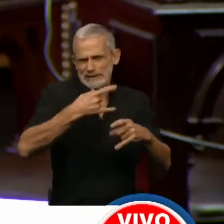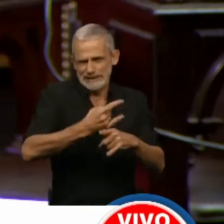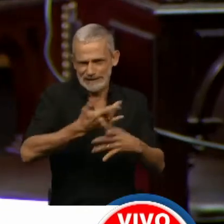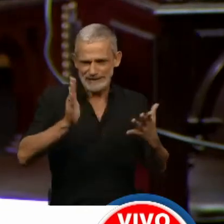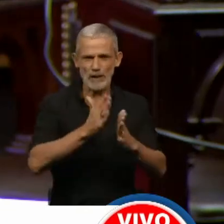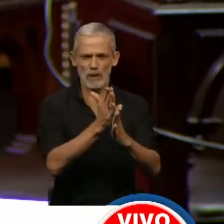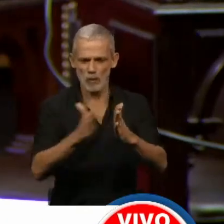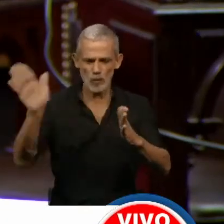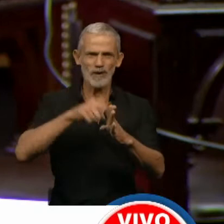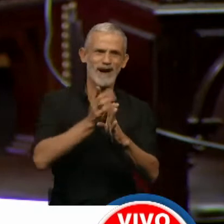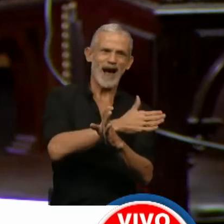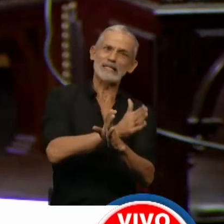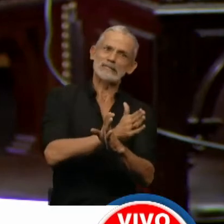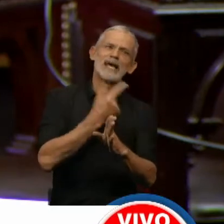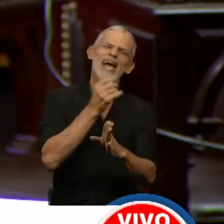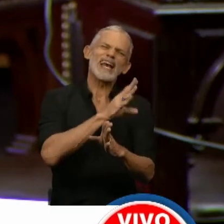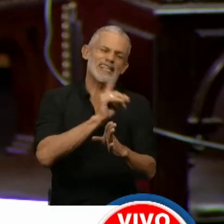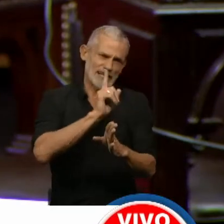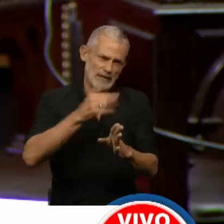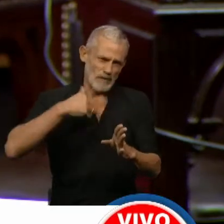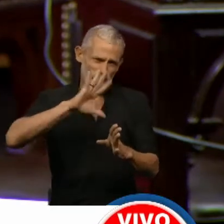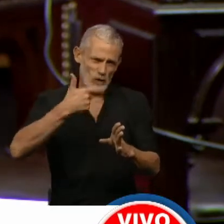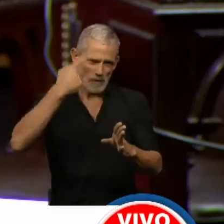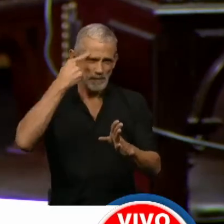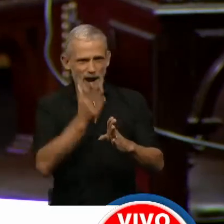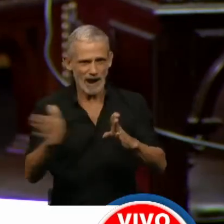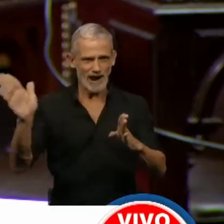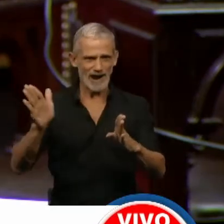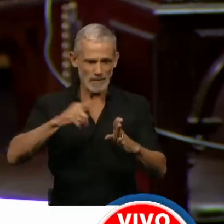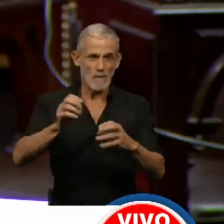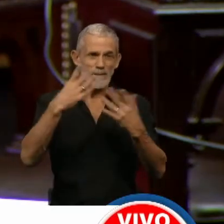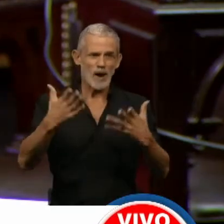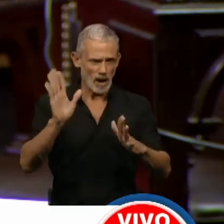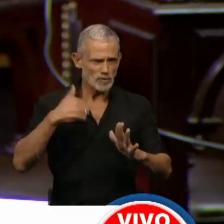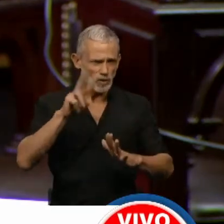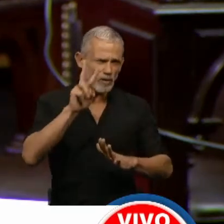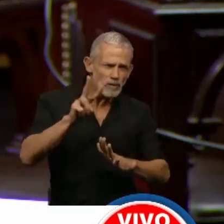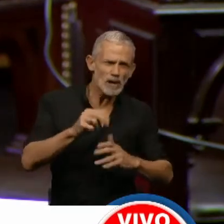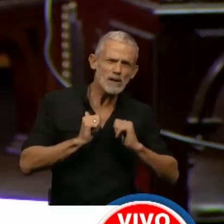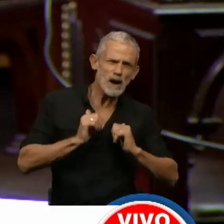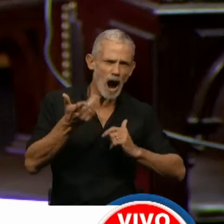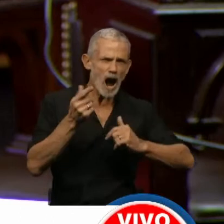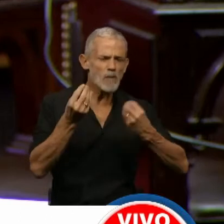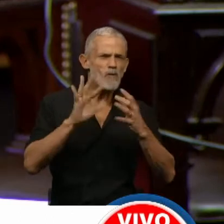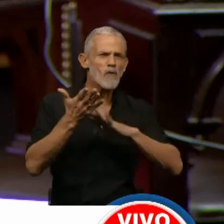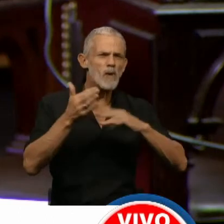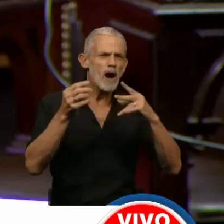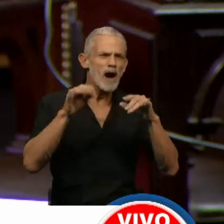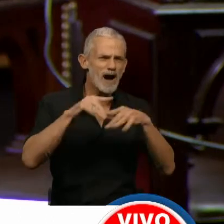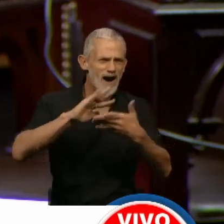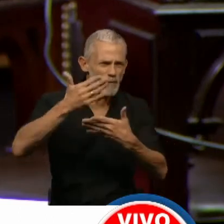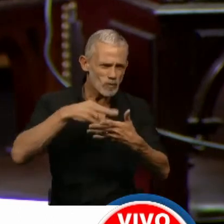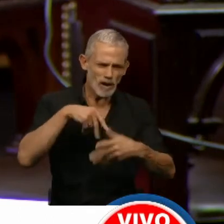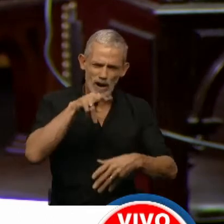uno lo toma y lo evalúa de acuerdo a su propio criterio. Pero si no me equivoqué al mirar en las herramientas tecnológicas de